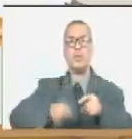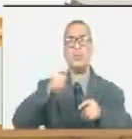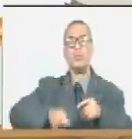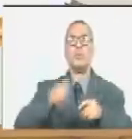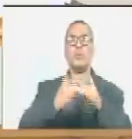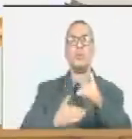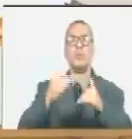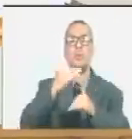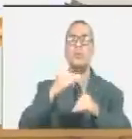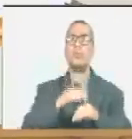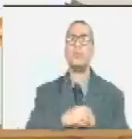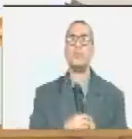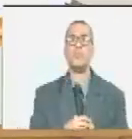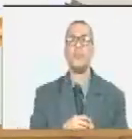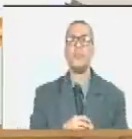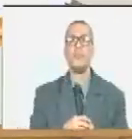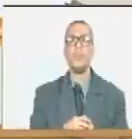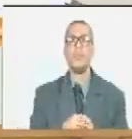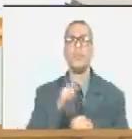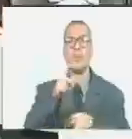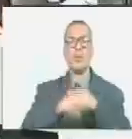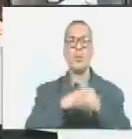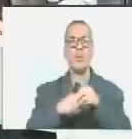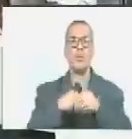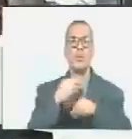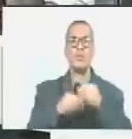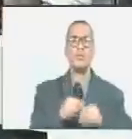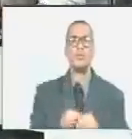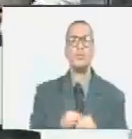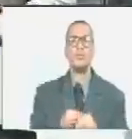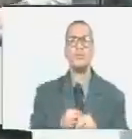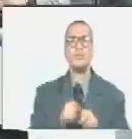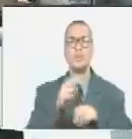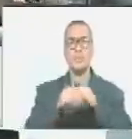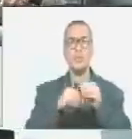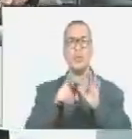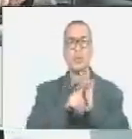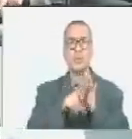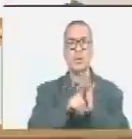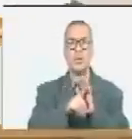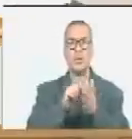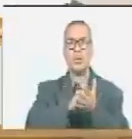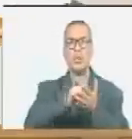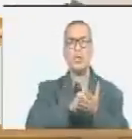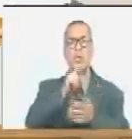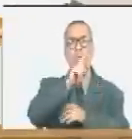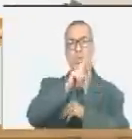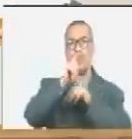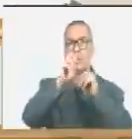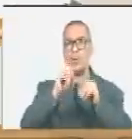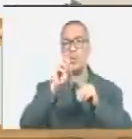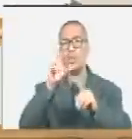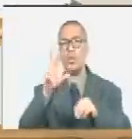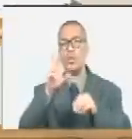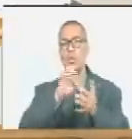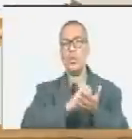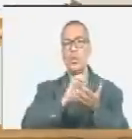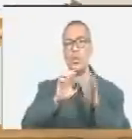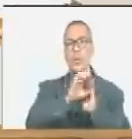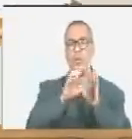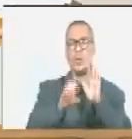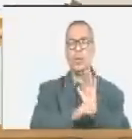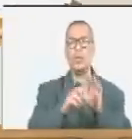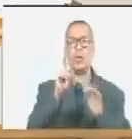Tribunal Supremo de Justicia a los efectos de lo que está establecido en el artículo 203 de la Constitución